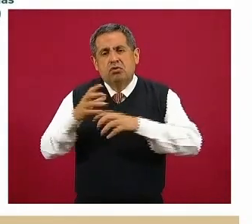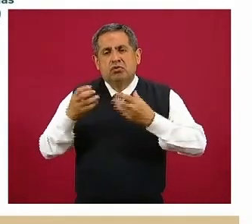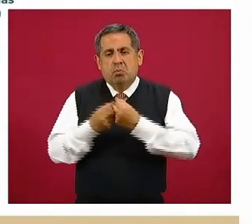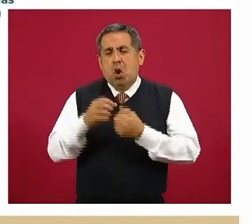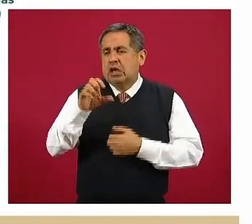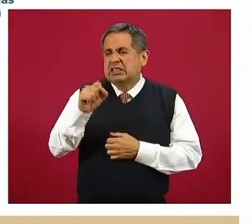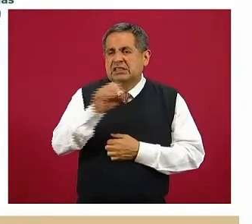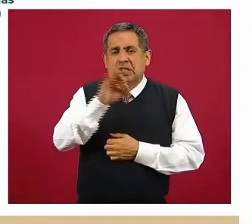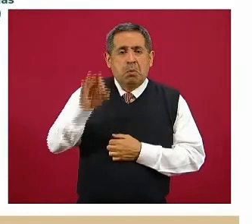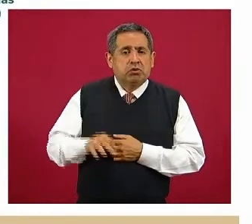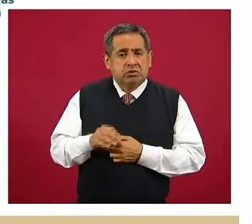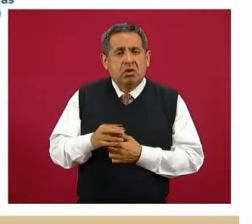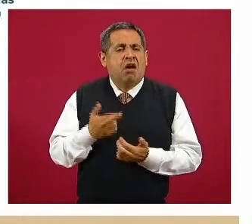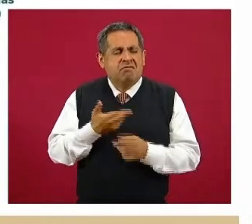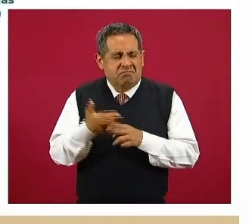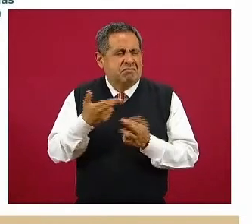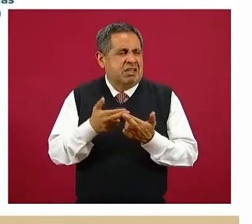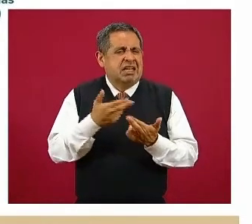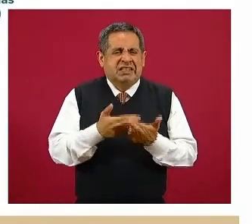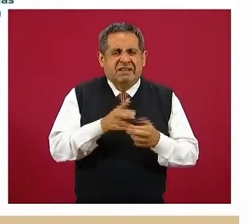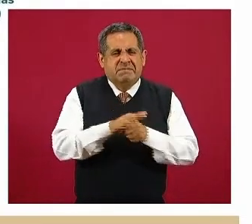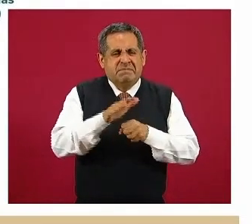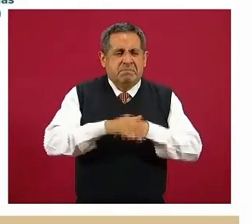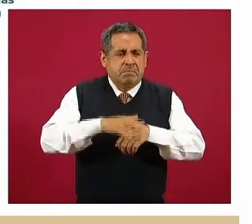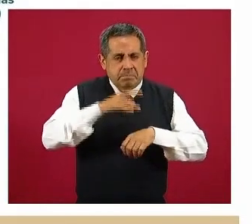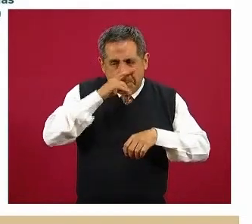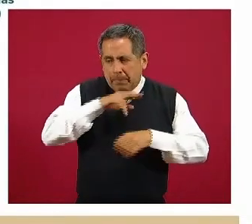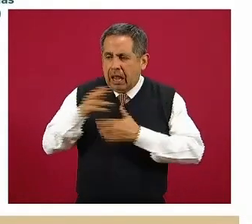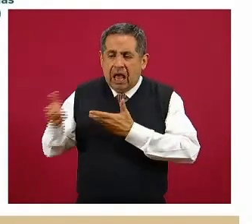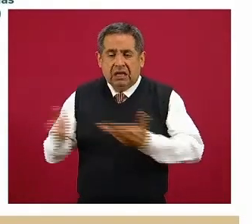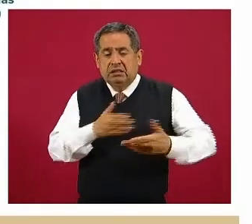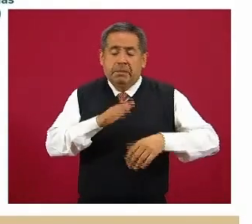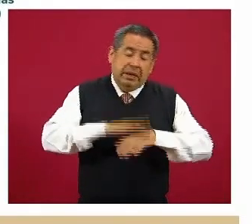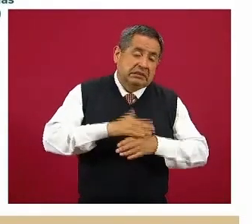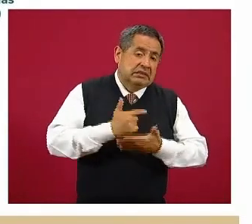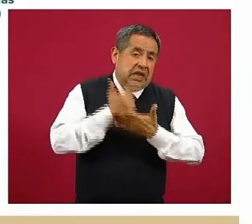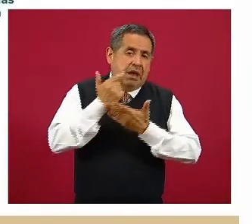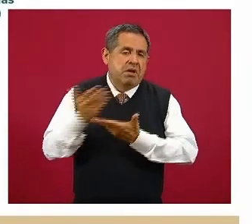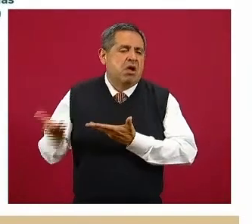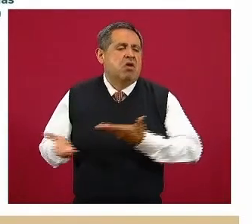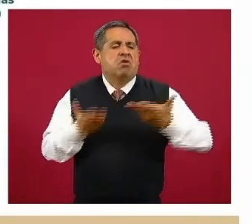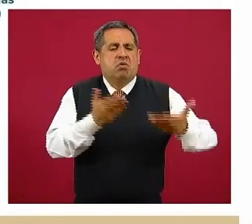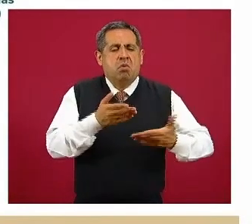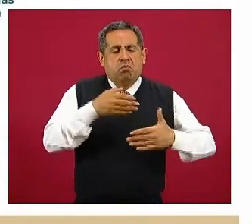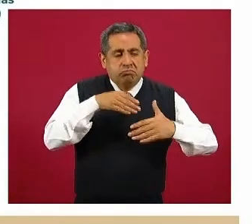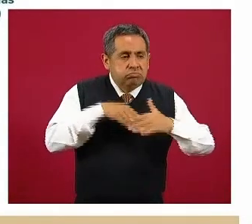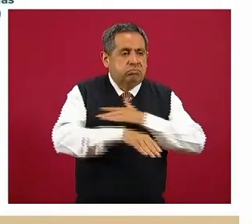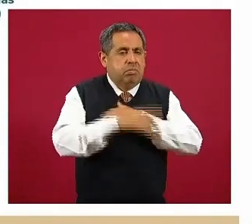de disponibilidad o mucho más de este tipo de camas que en su momento sabemos se utilizan